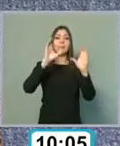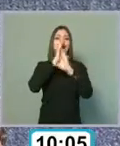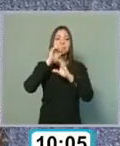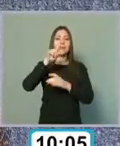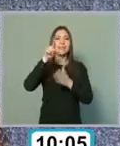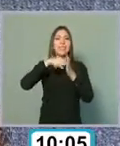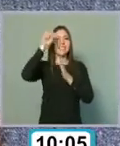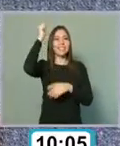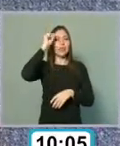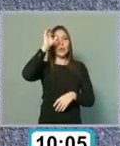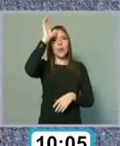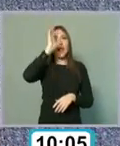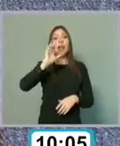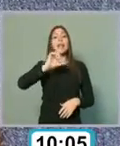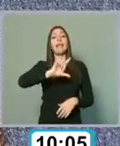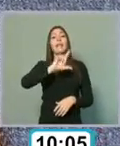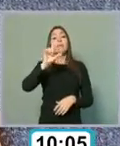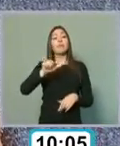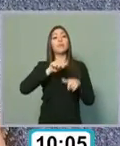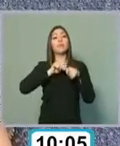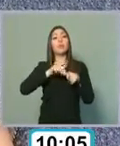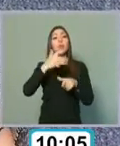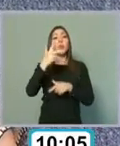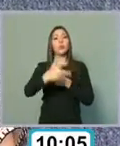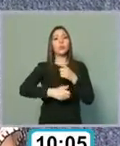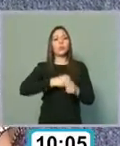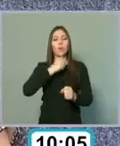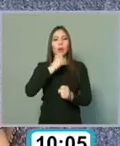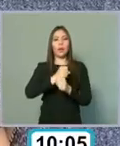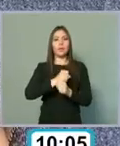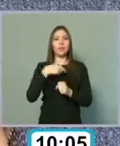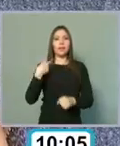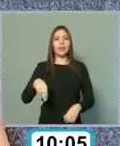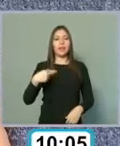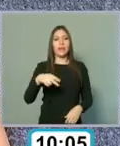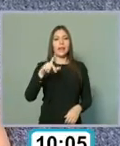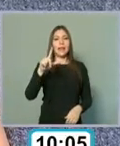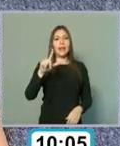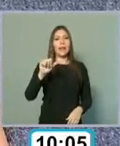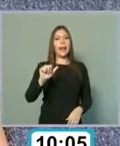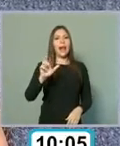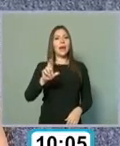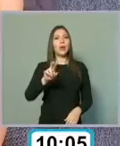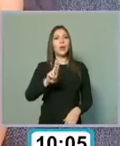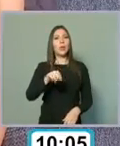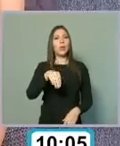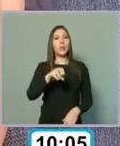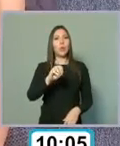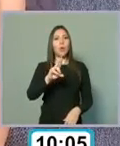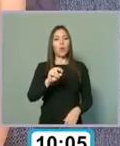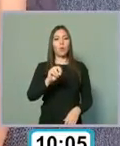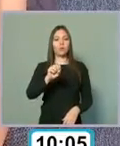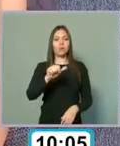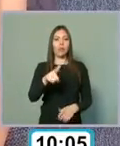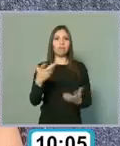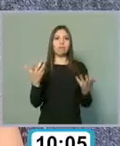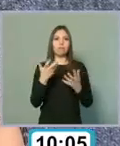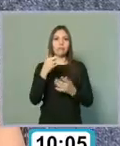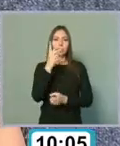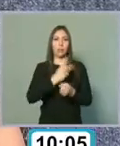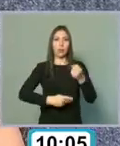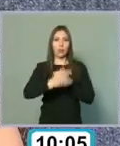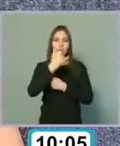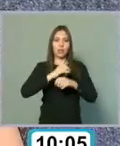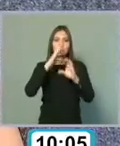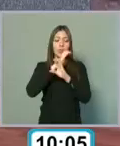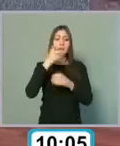llevo 8 años haciendo este proyecto maravilloso que se llama La Rumorosa, que ha llevado su tiempo, pero